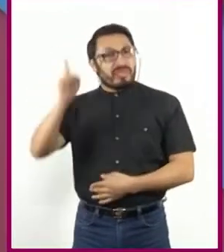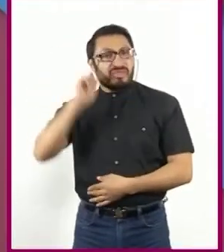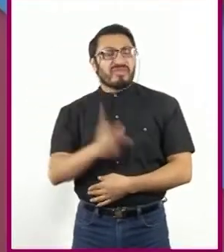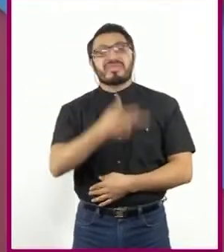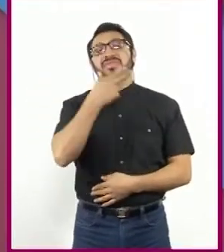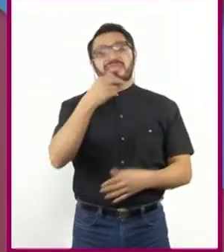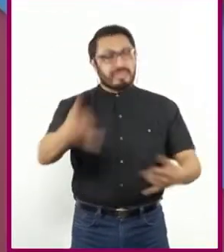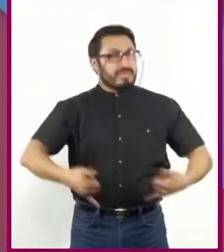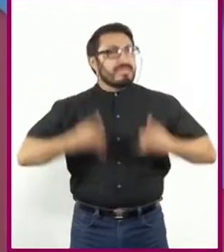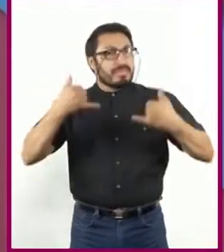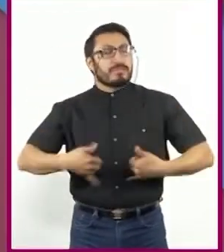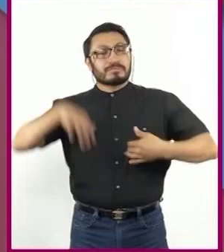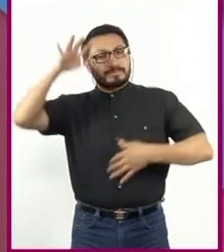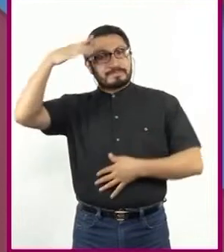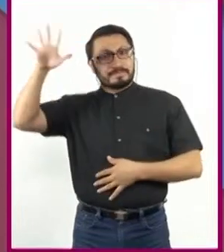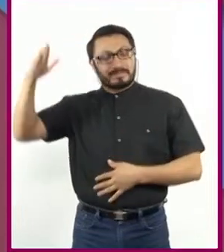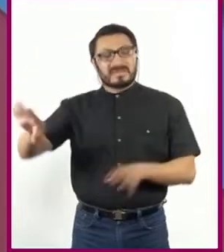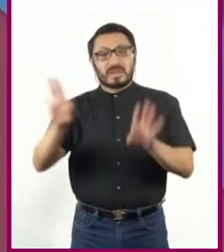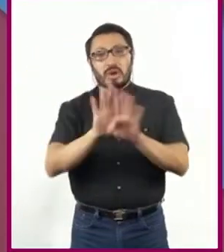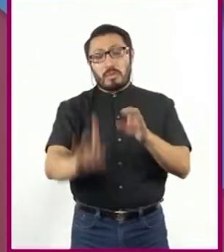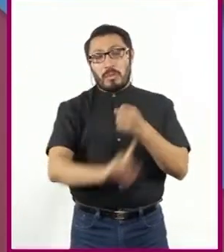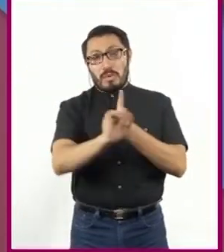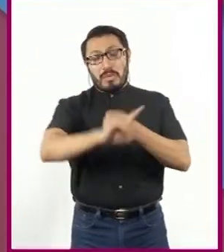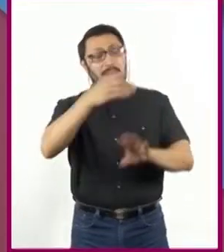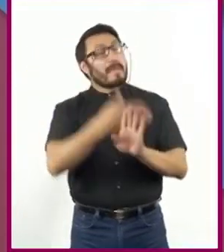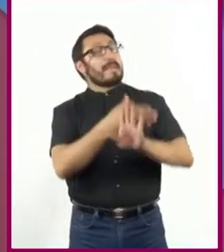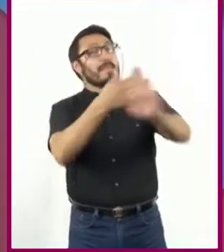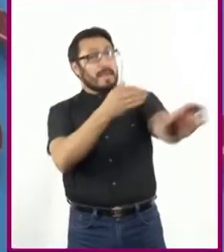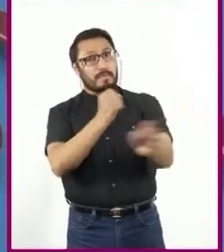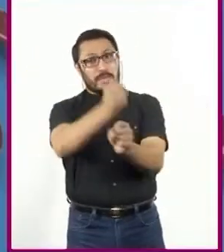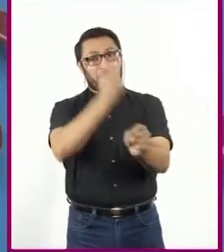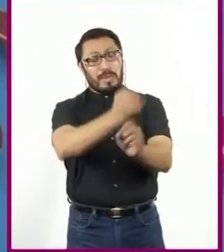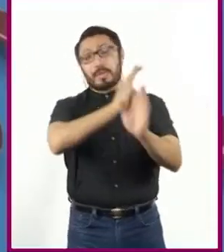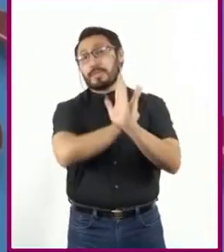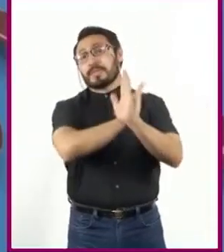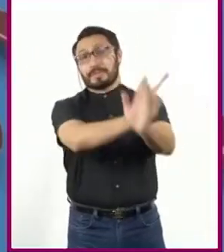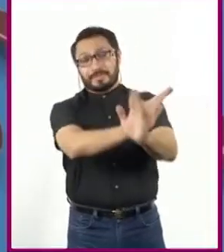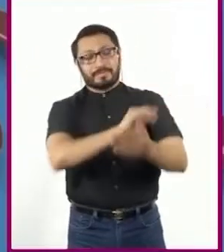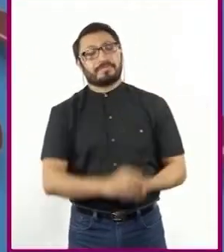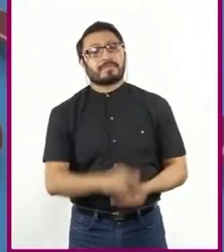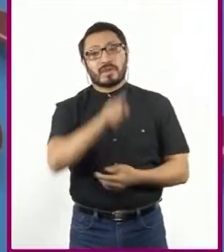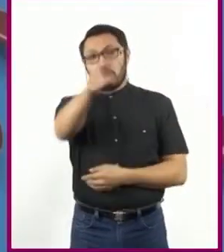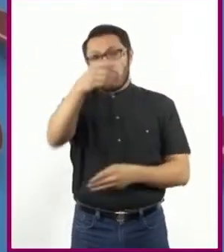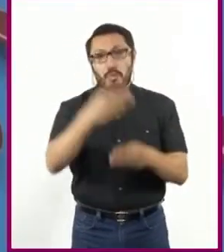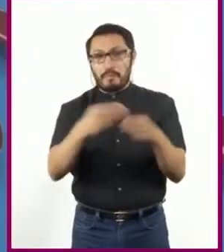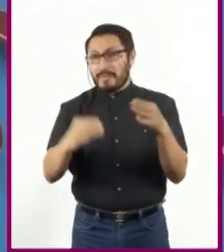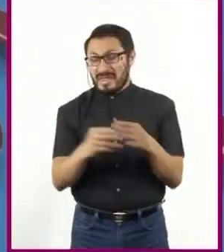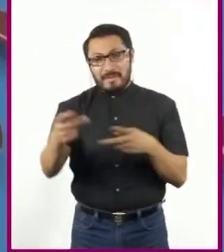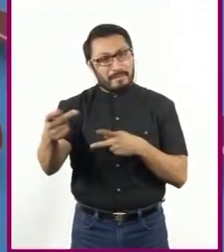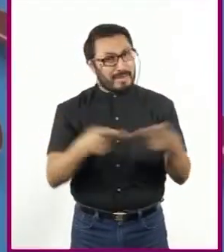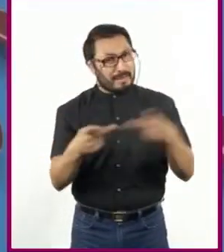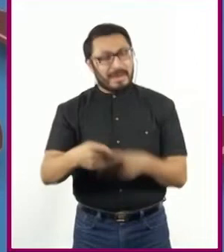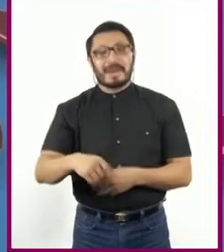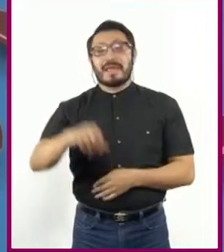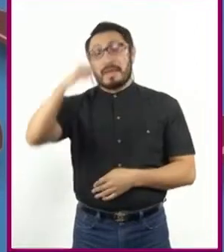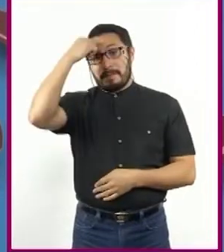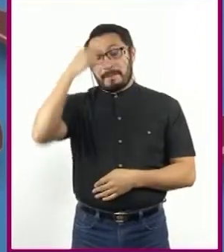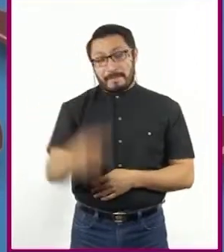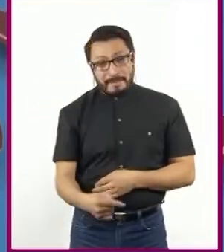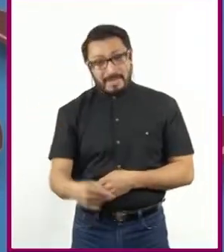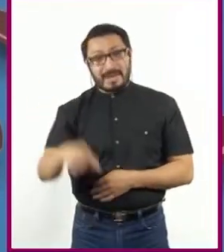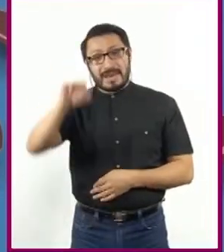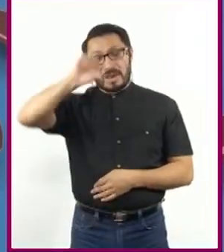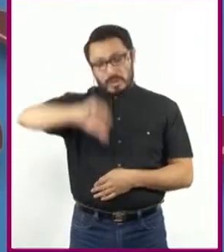y adultos prevenir los conflictos y la violencia. Preparen los materiales y recursos que facilitarán